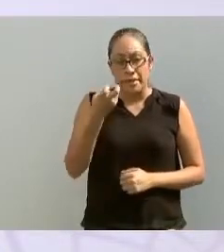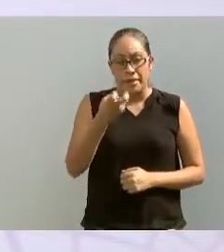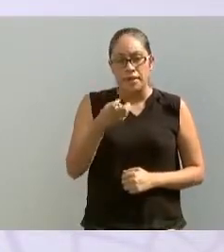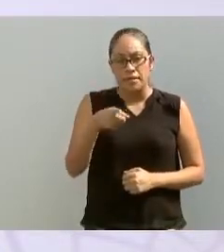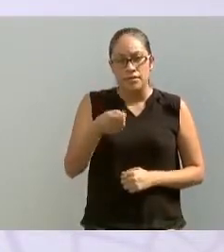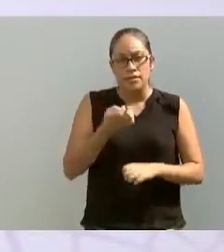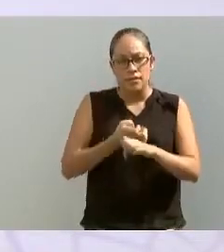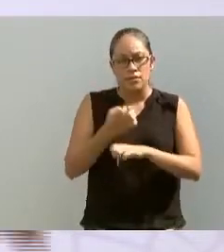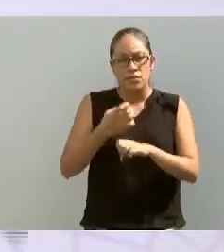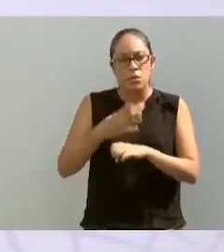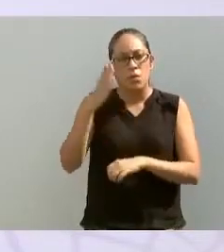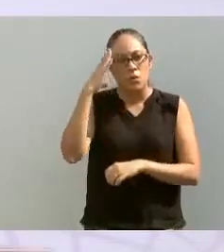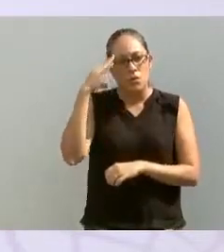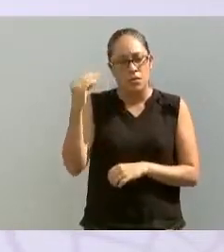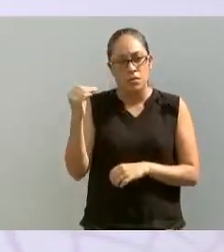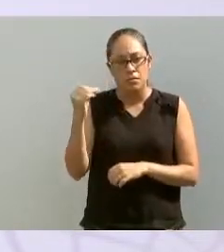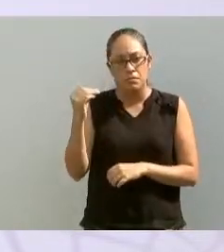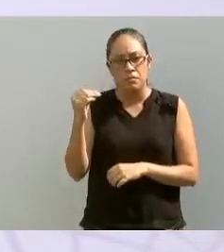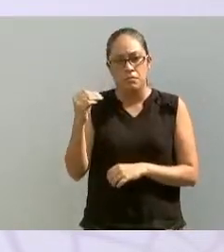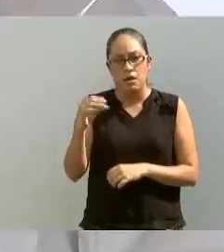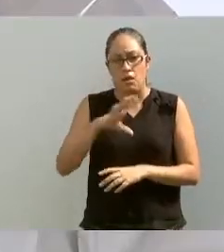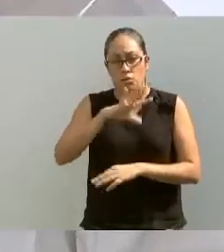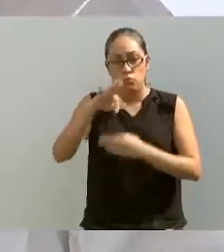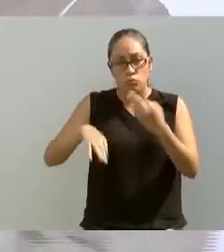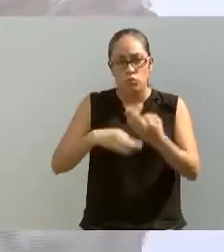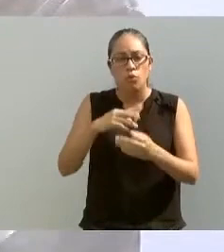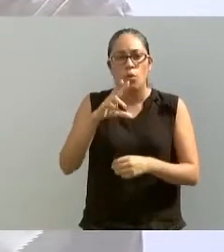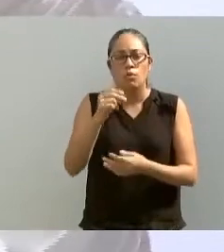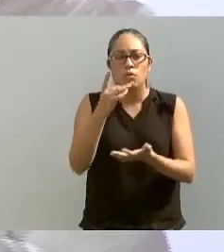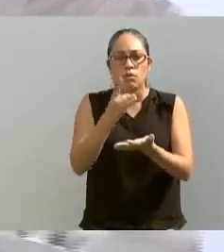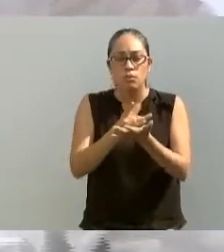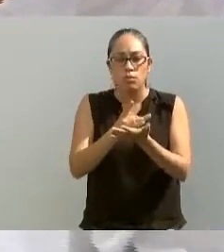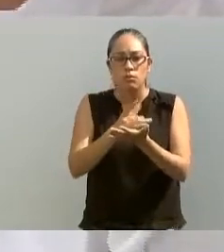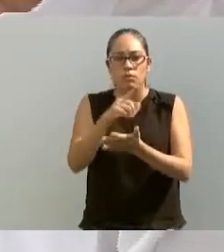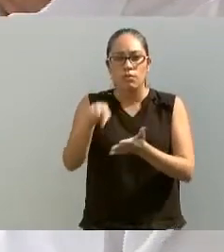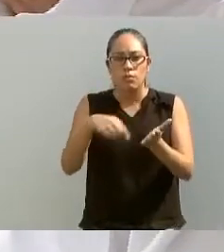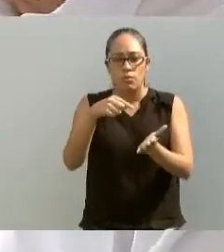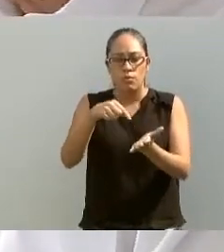básicamente por Manzanillo, por el puerto.